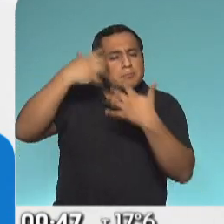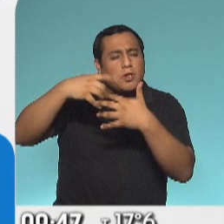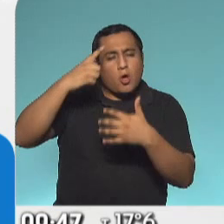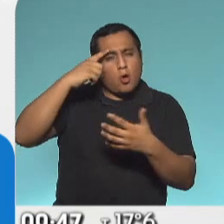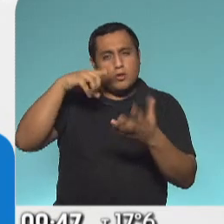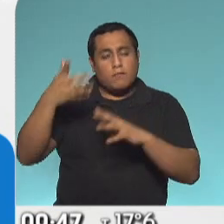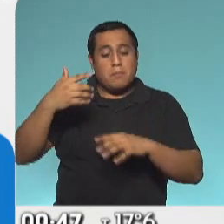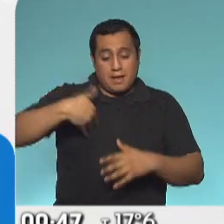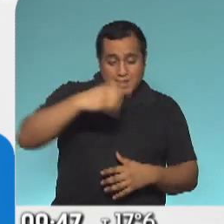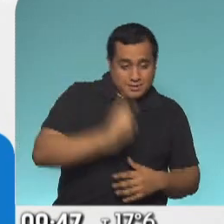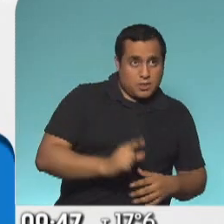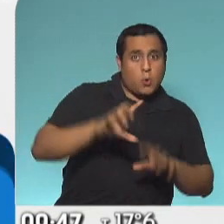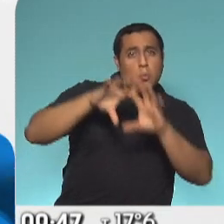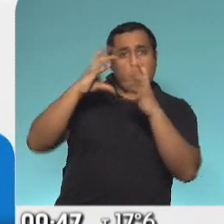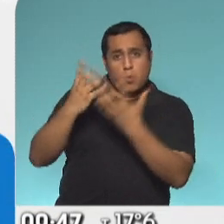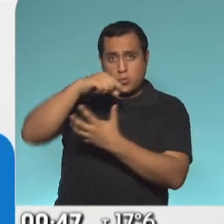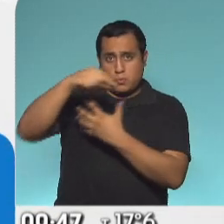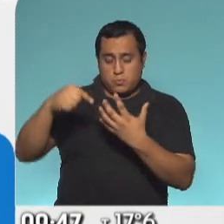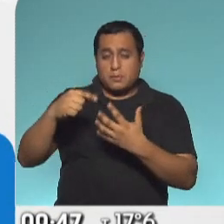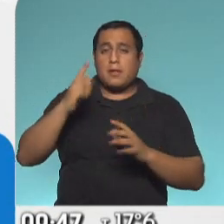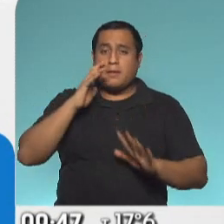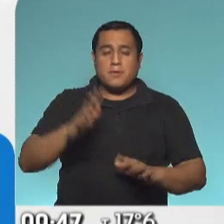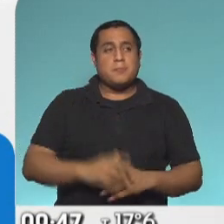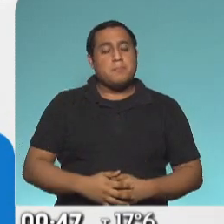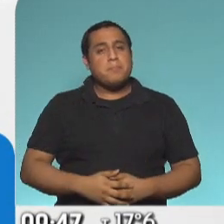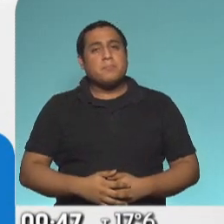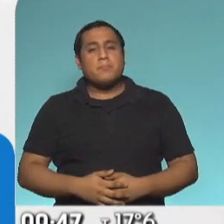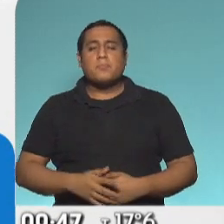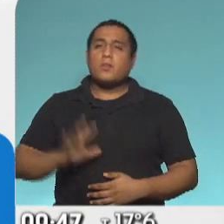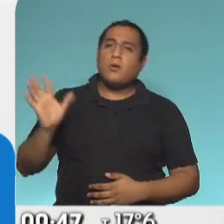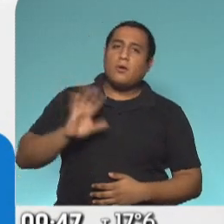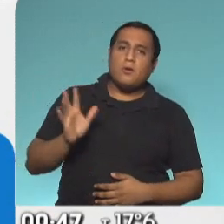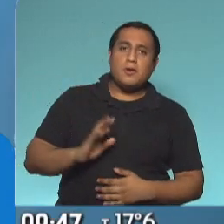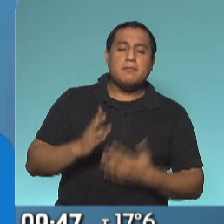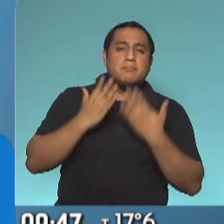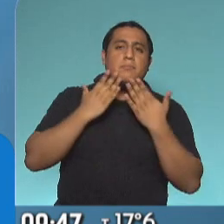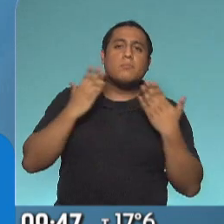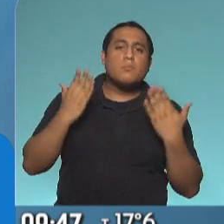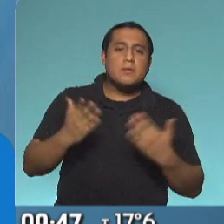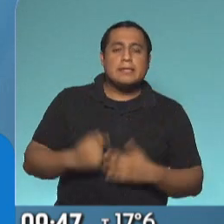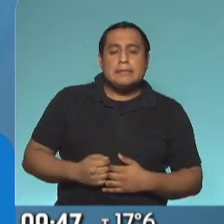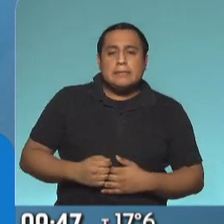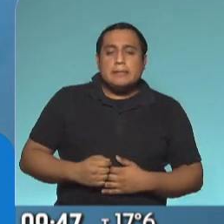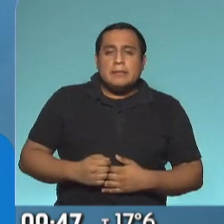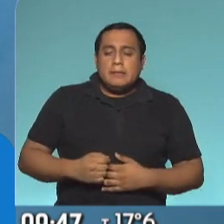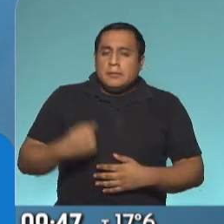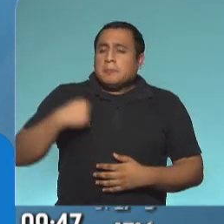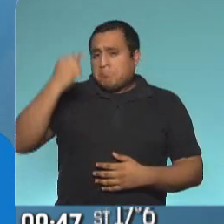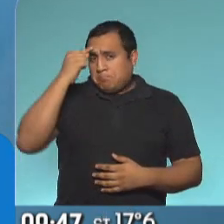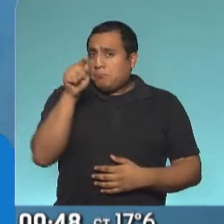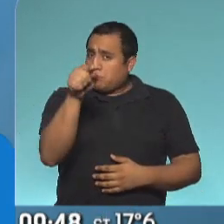y en el mundo hola gracias si bueno yo pienso que estás en casa